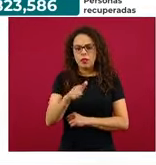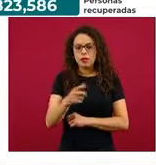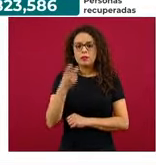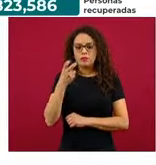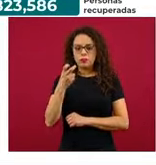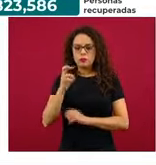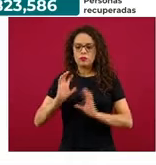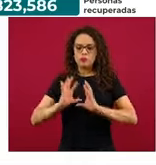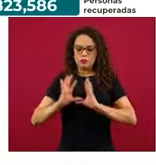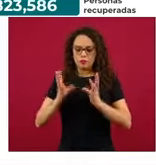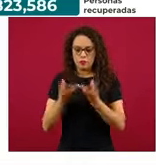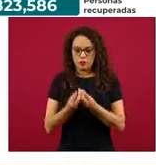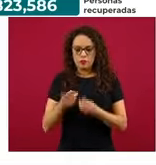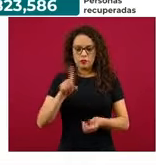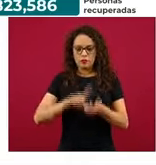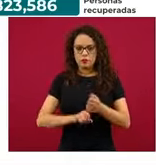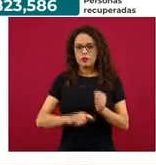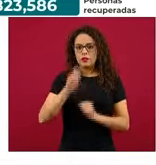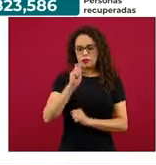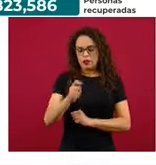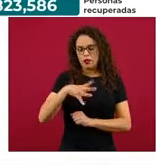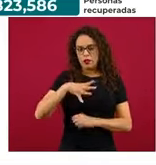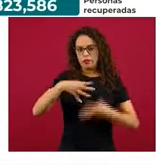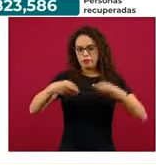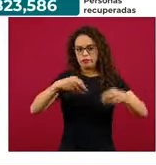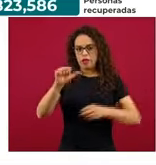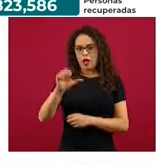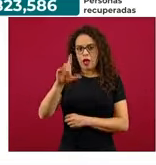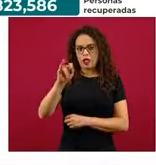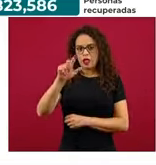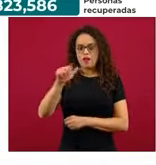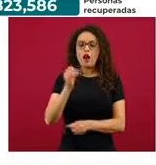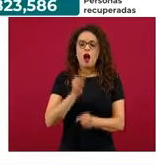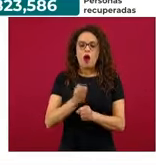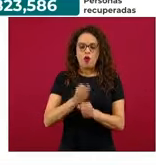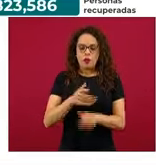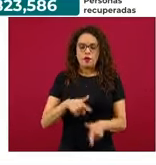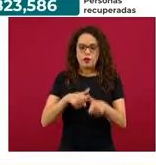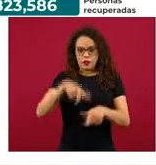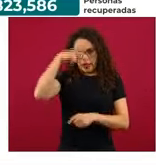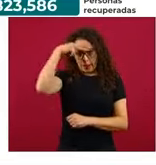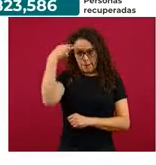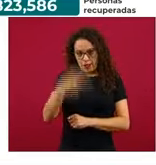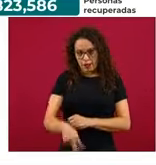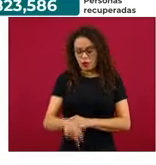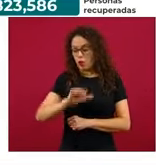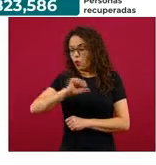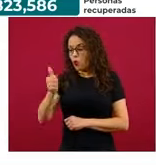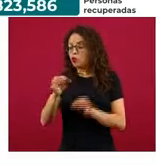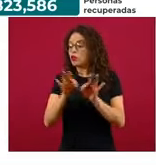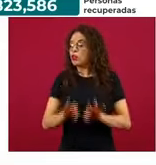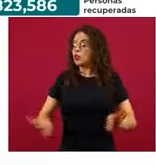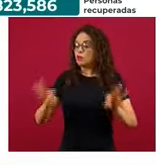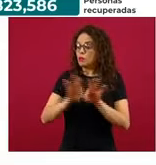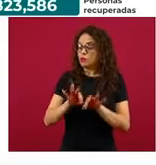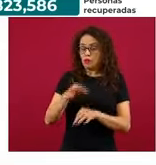componen en la epidemia activa que tenemos hasta el momento en el país. Importante también destacar que más